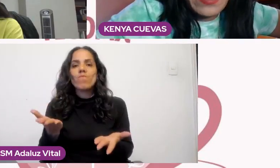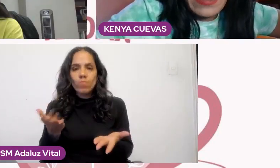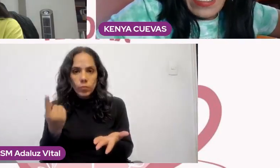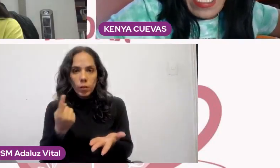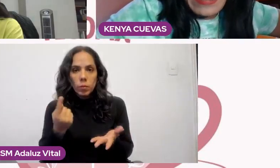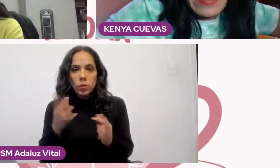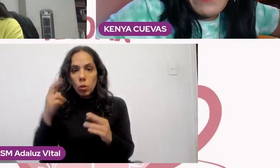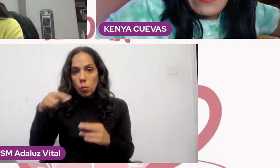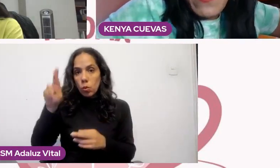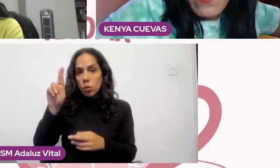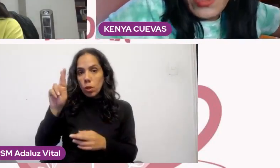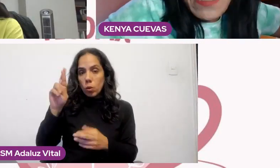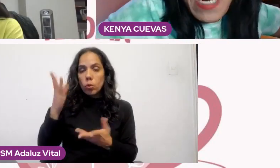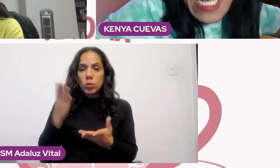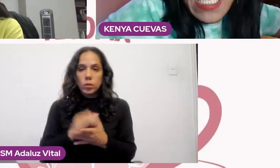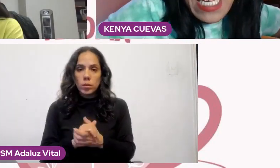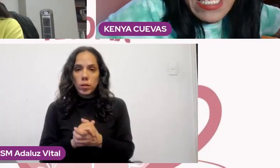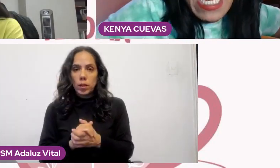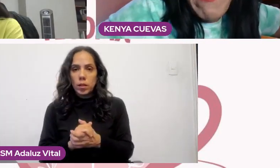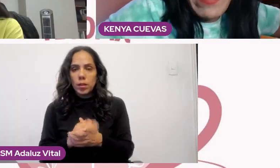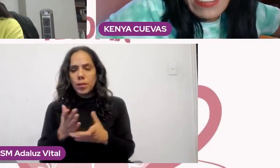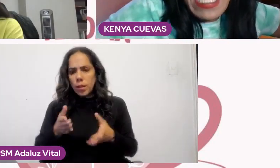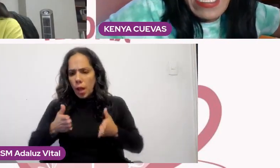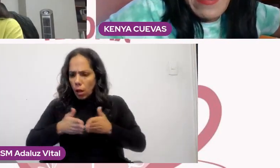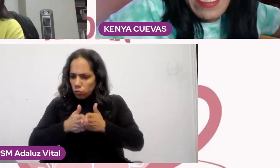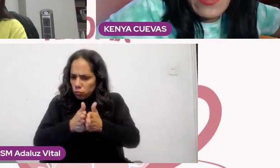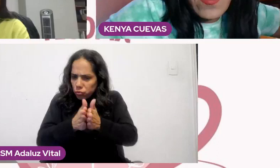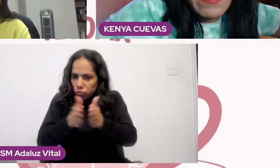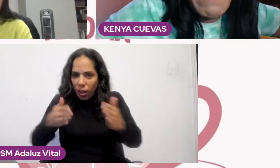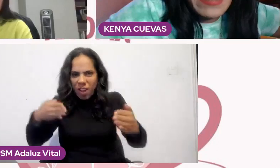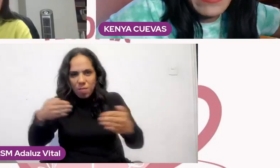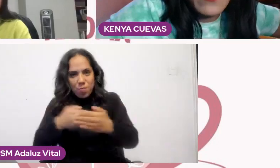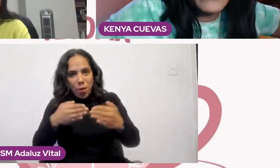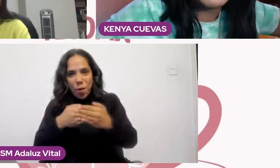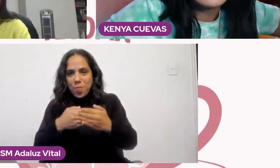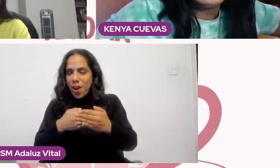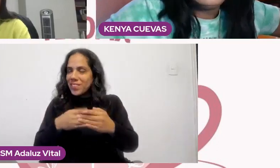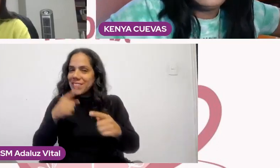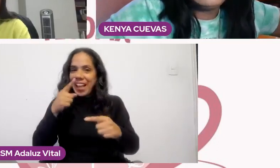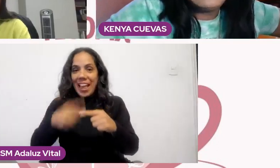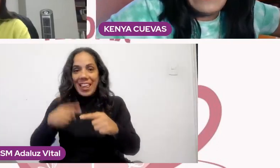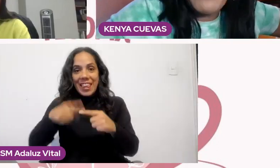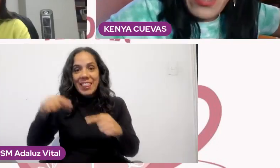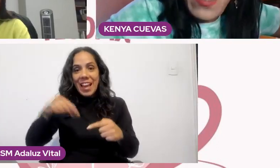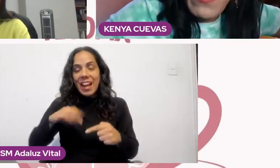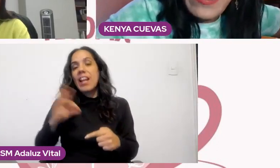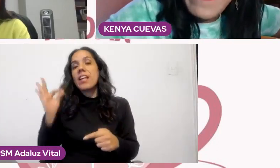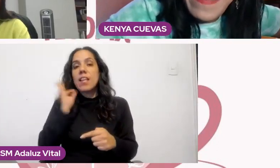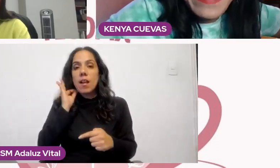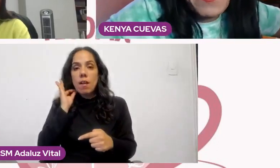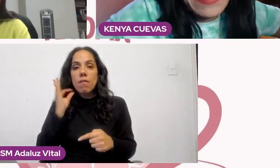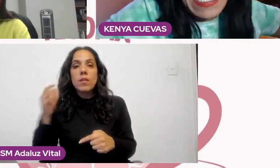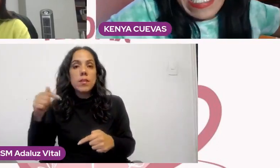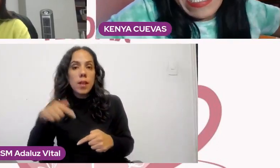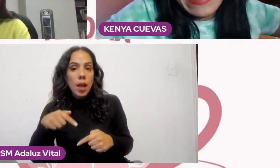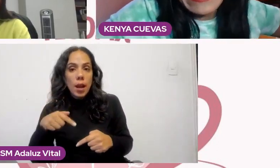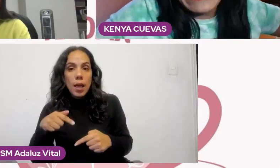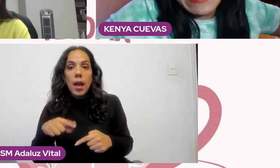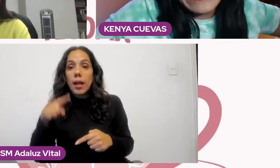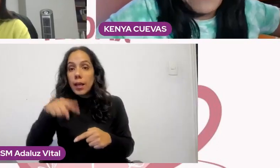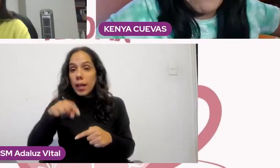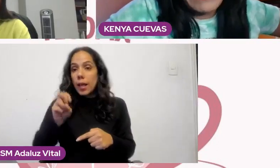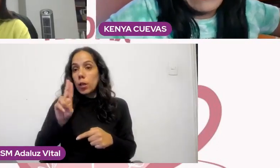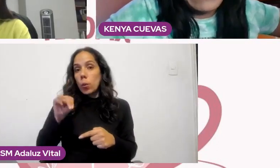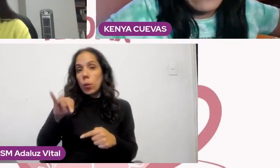bueno, pues ha abrido muchas brechas. En la Fiscalía de la Ciudad de México se abrió la unidad especializada